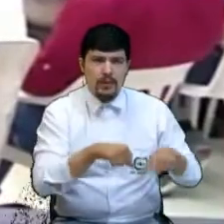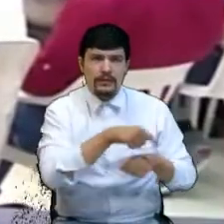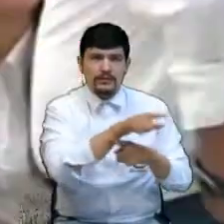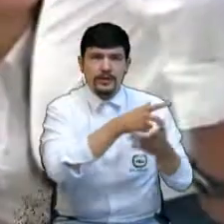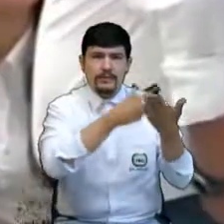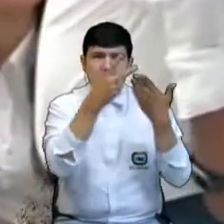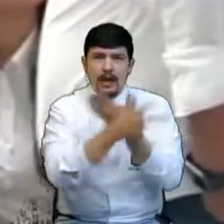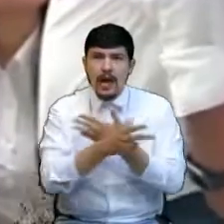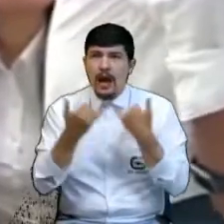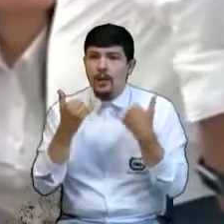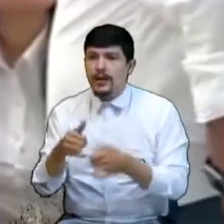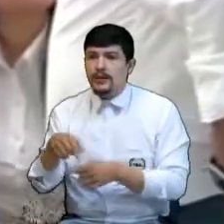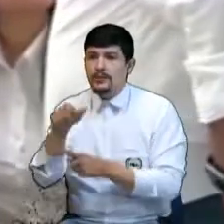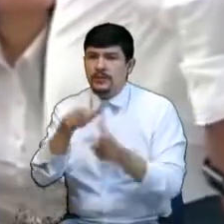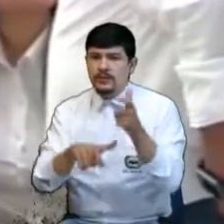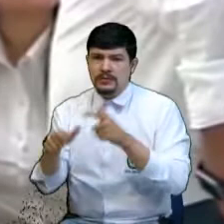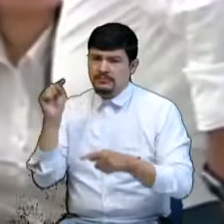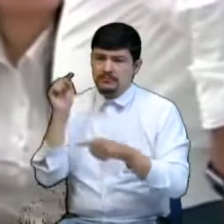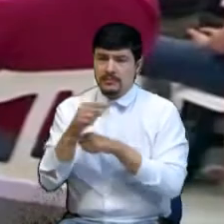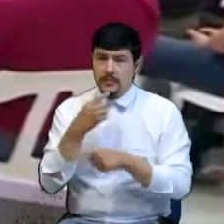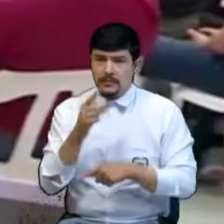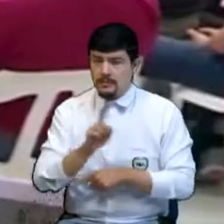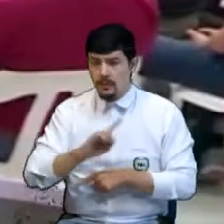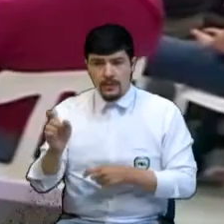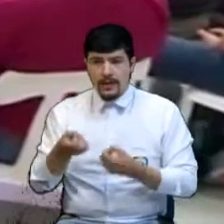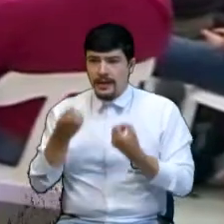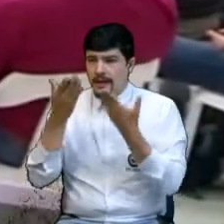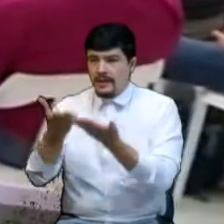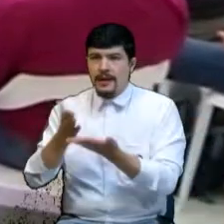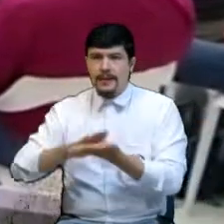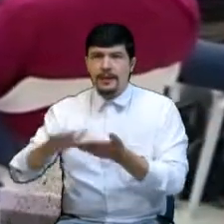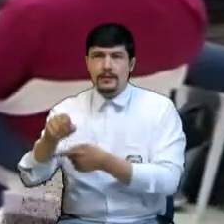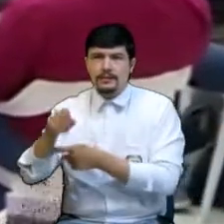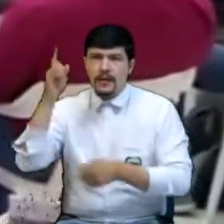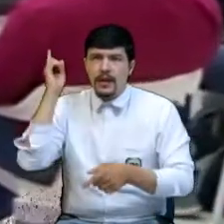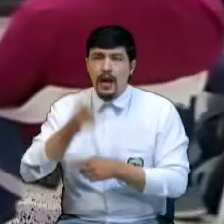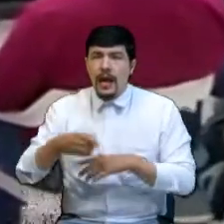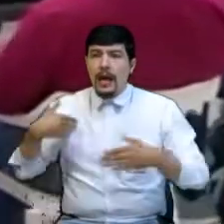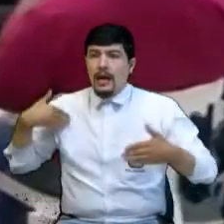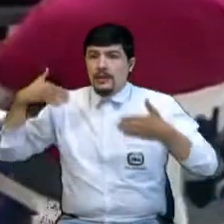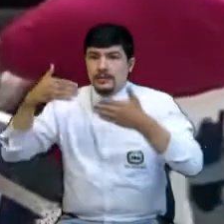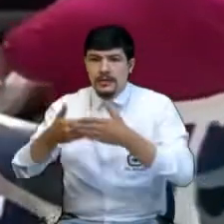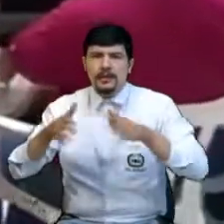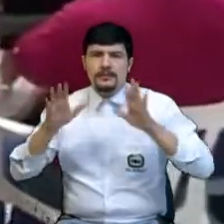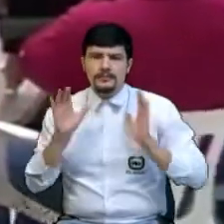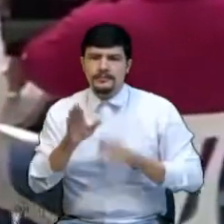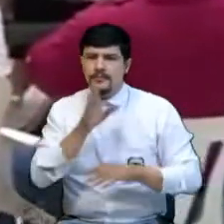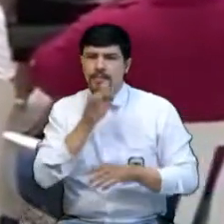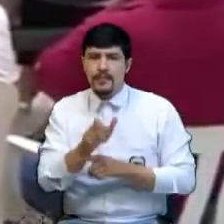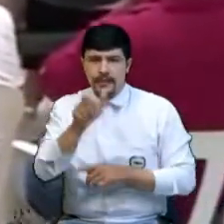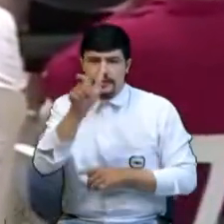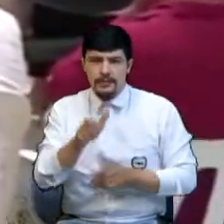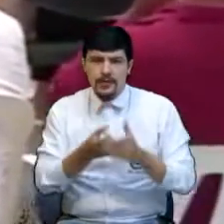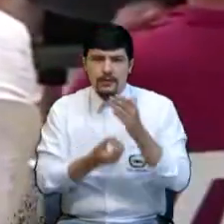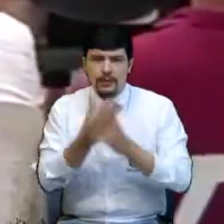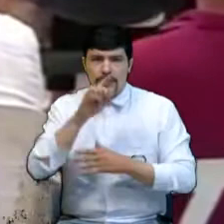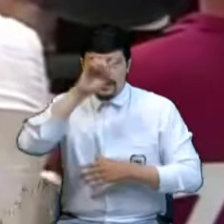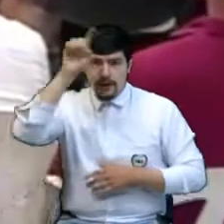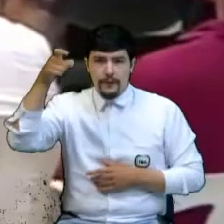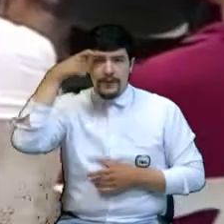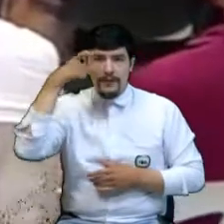algunos diputados consideraron por ahora no darle trámite a esta ordenanza hasta que no se posesione el nuevo